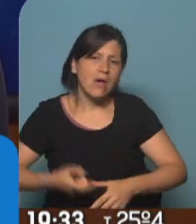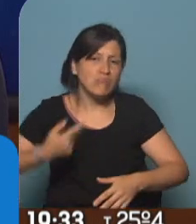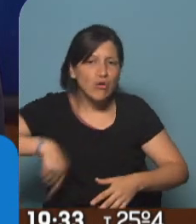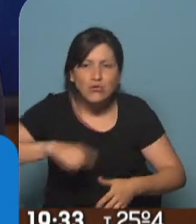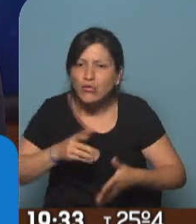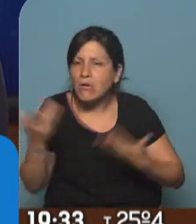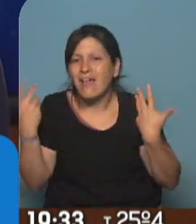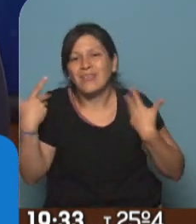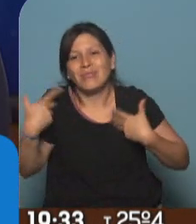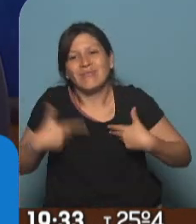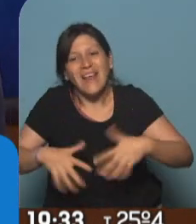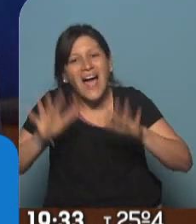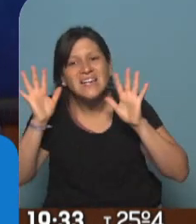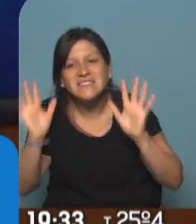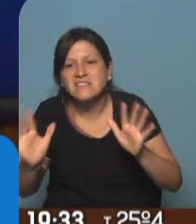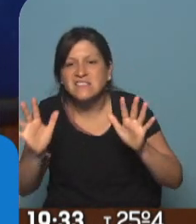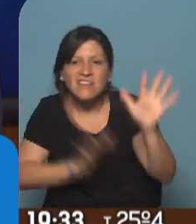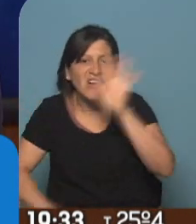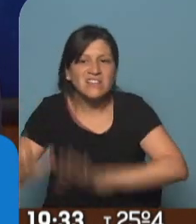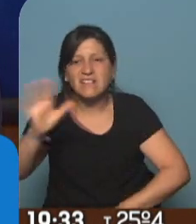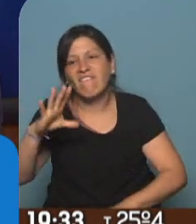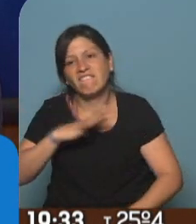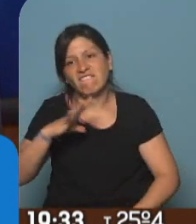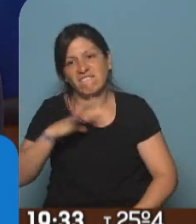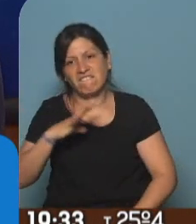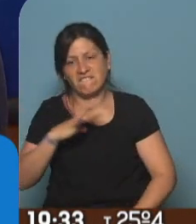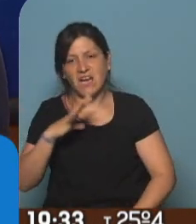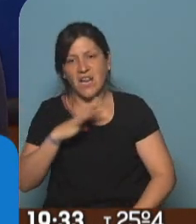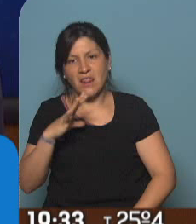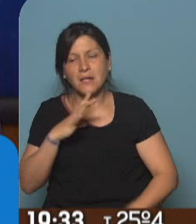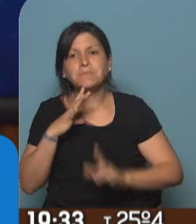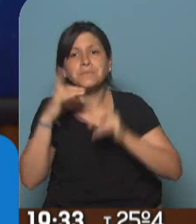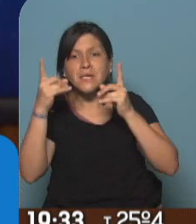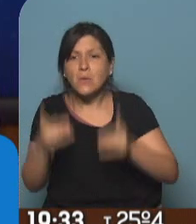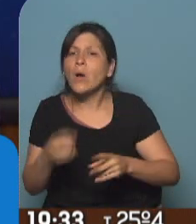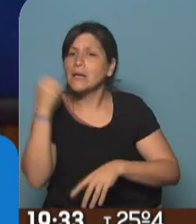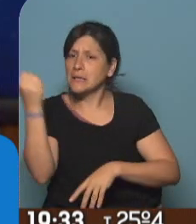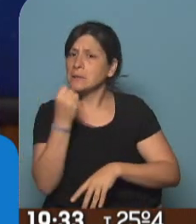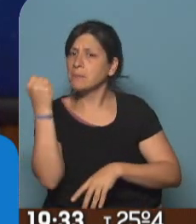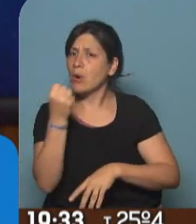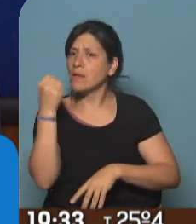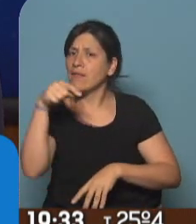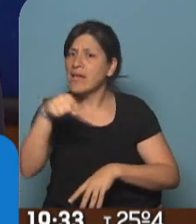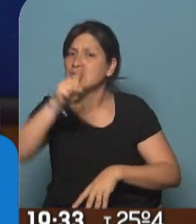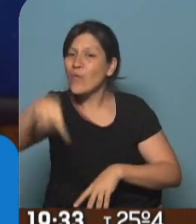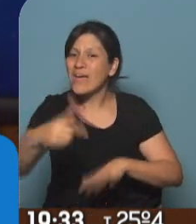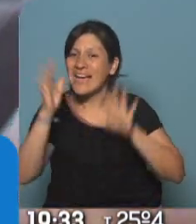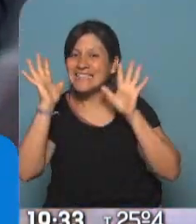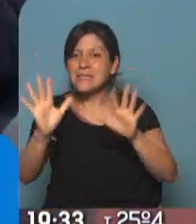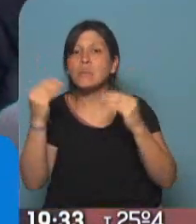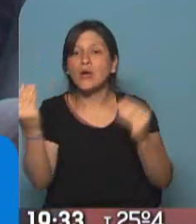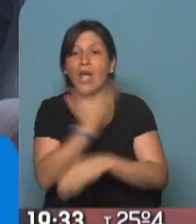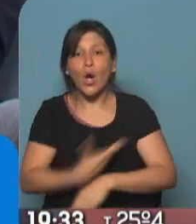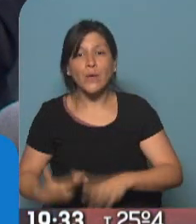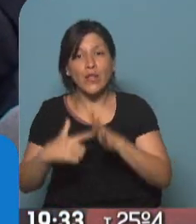argentinos en proceso histórico que nos ayudó hasta acá pero también es necesario que esto ocurre me parece que el gobierno de la ciudad está